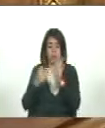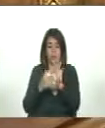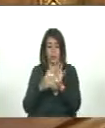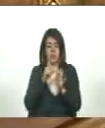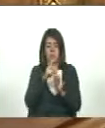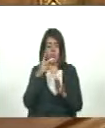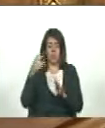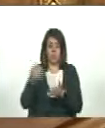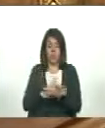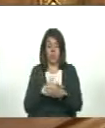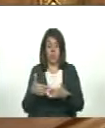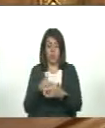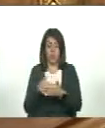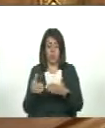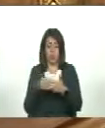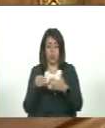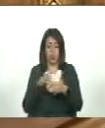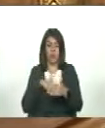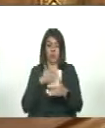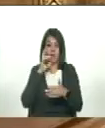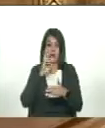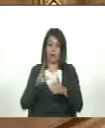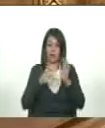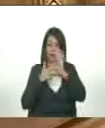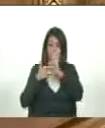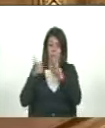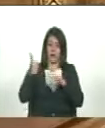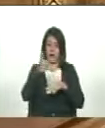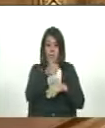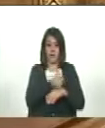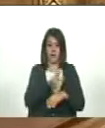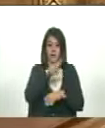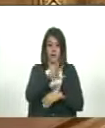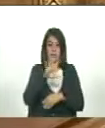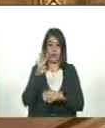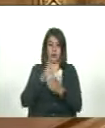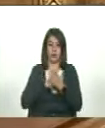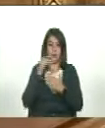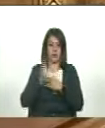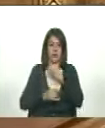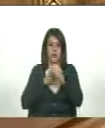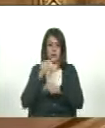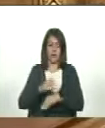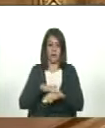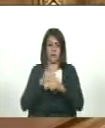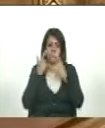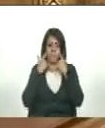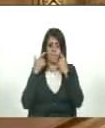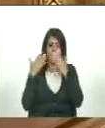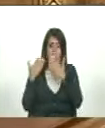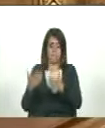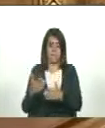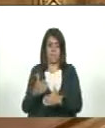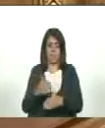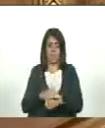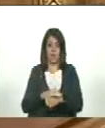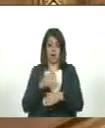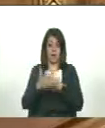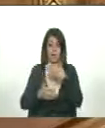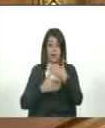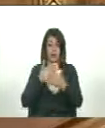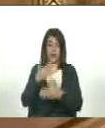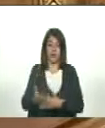17.120 millones de bolívares, y ahí pudiésemos reflejar cada uno. Son 34 proyectos que están allí para la fase